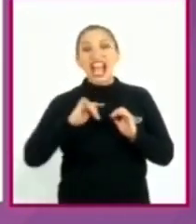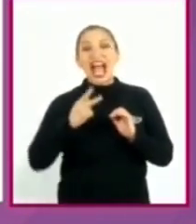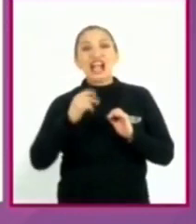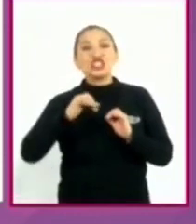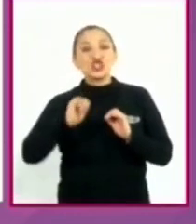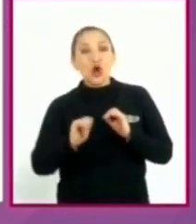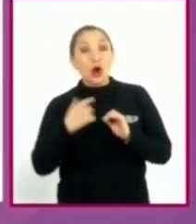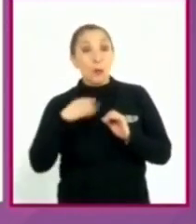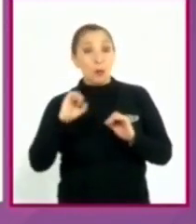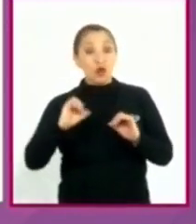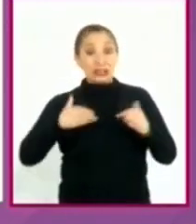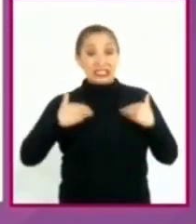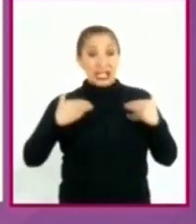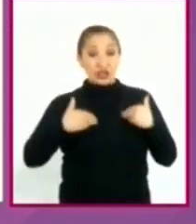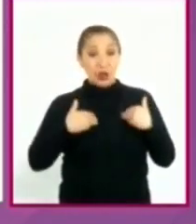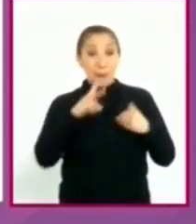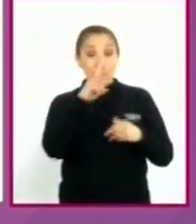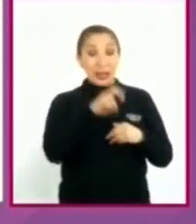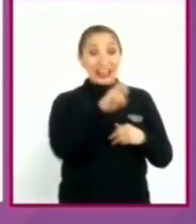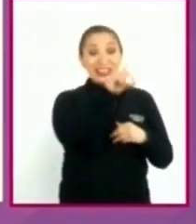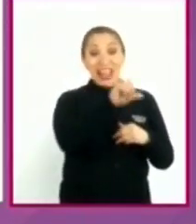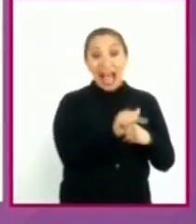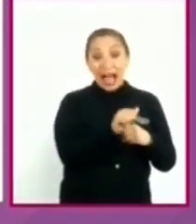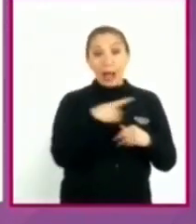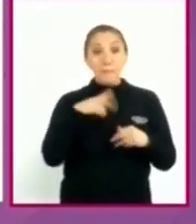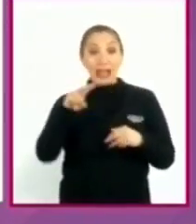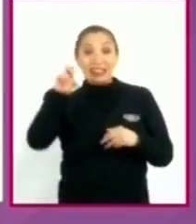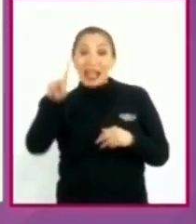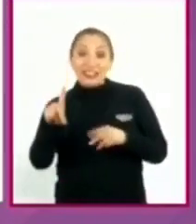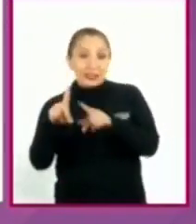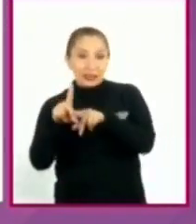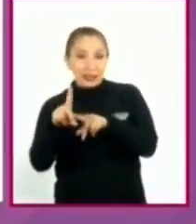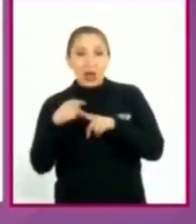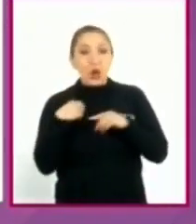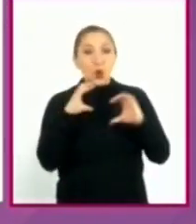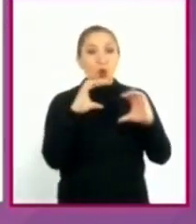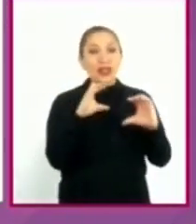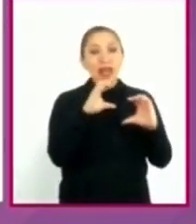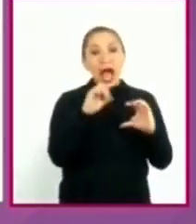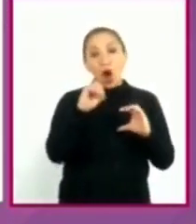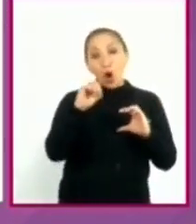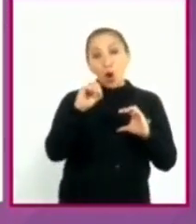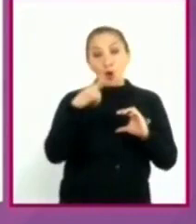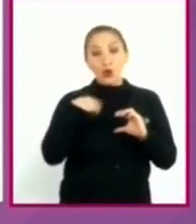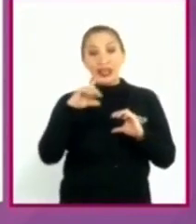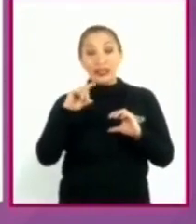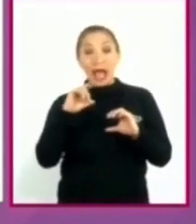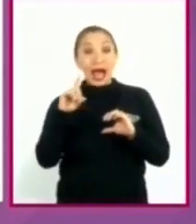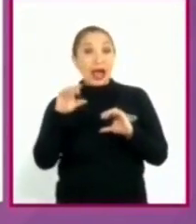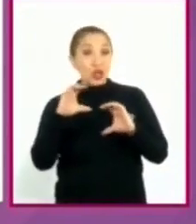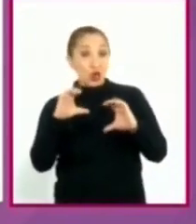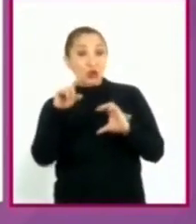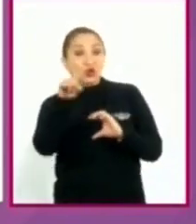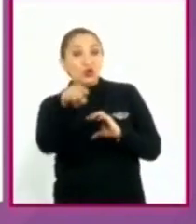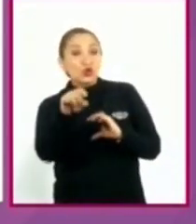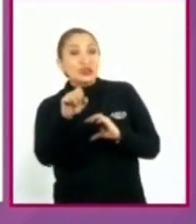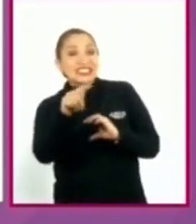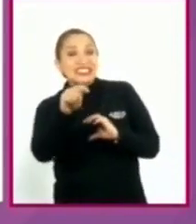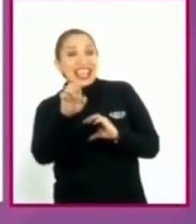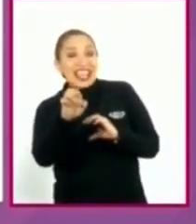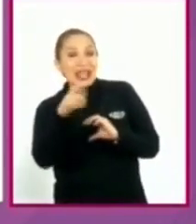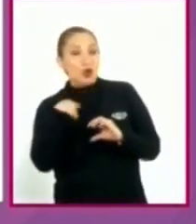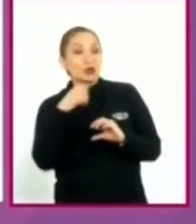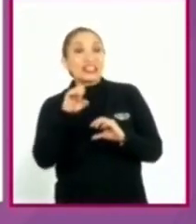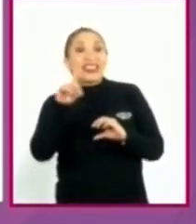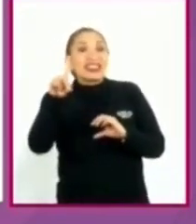lugar de muchacho, verdad en lugar de verdad, cuidado en lugar de cuidado, usted en lugar de usted.